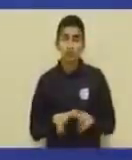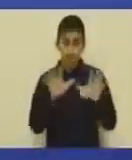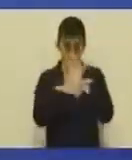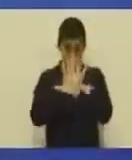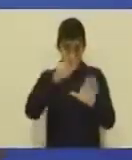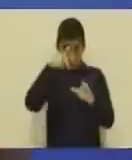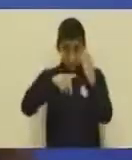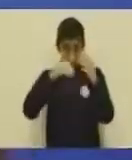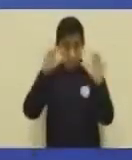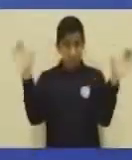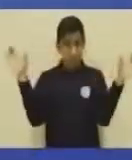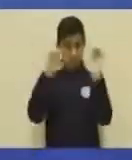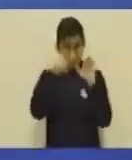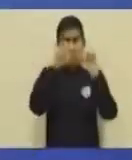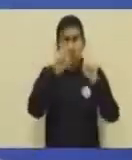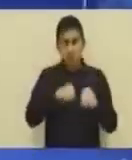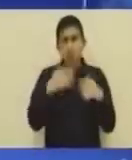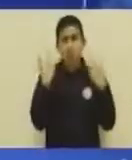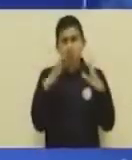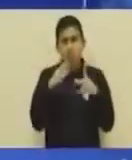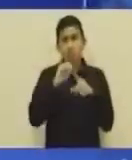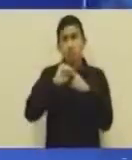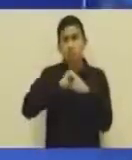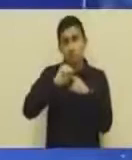En este ejercicio puedes realizar